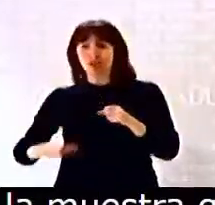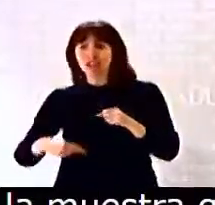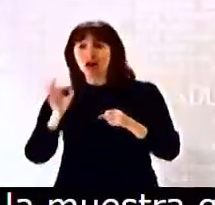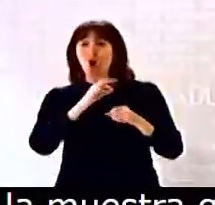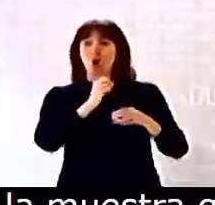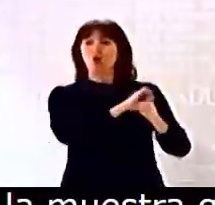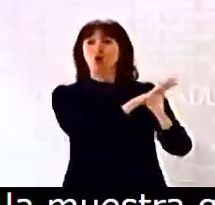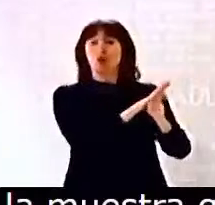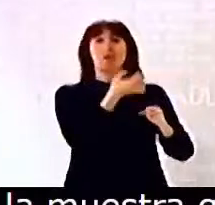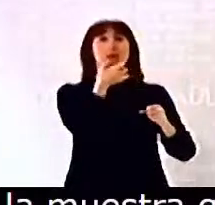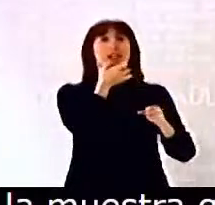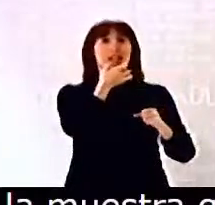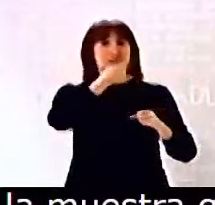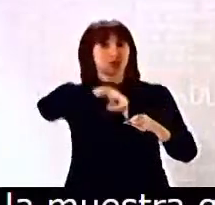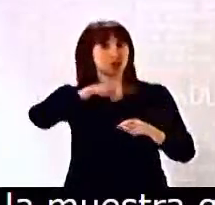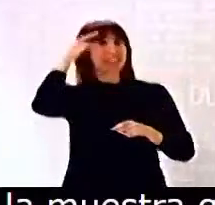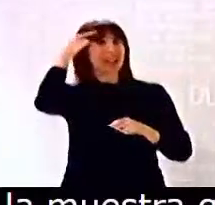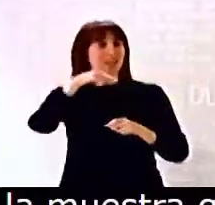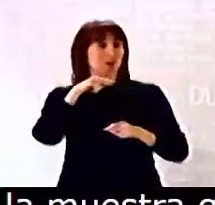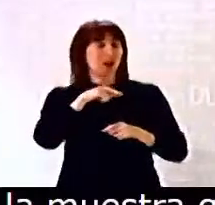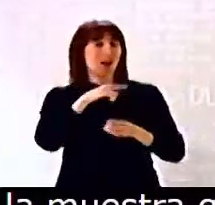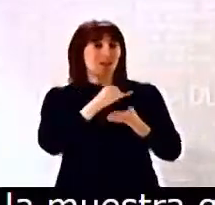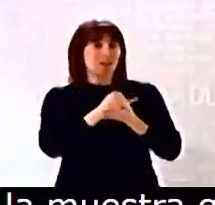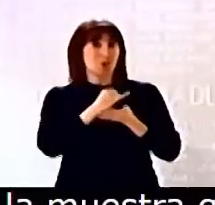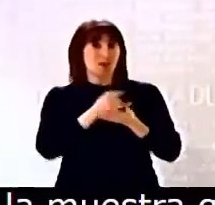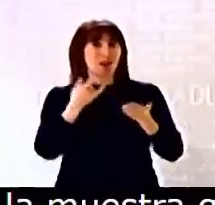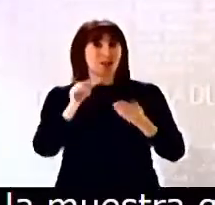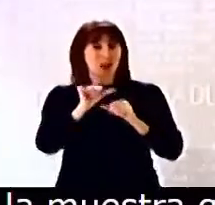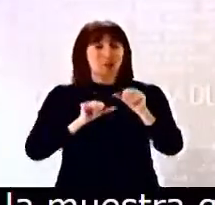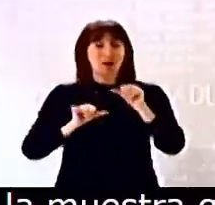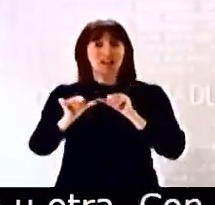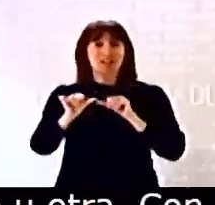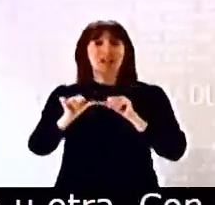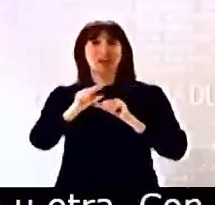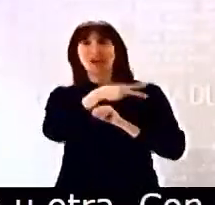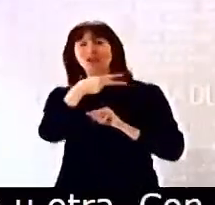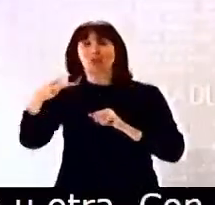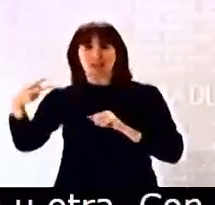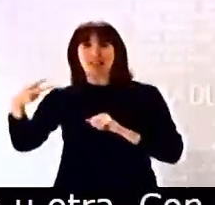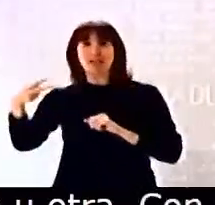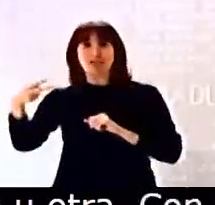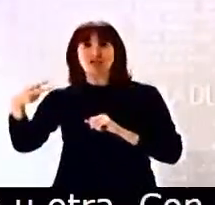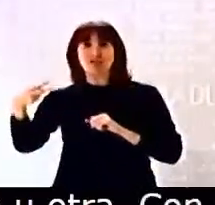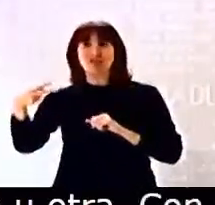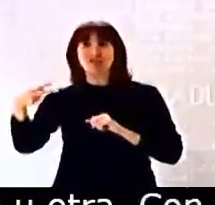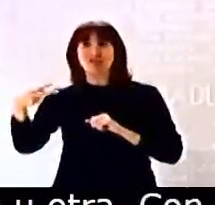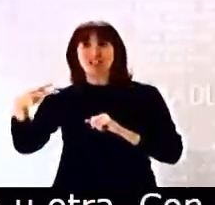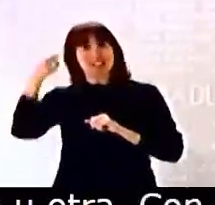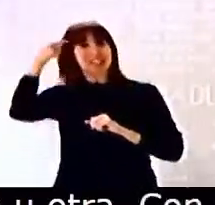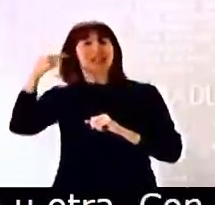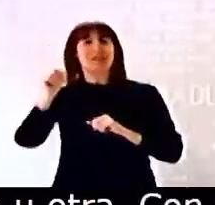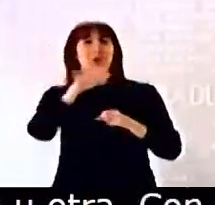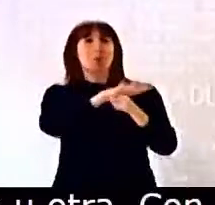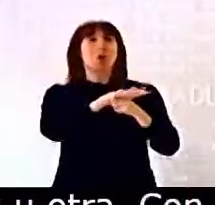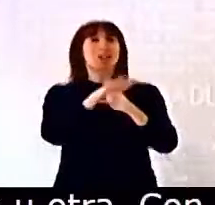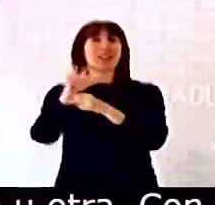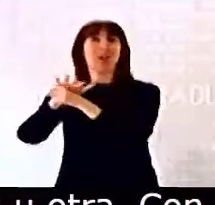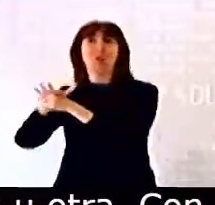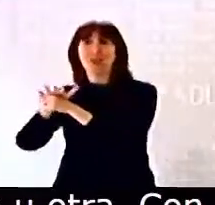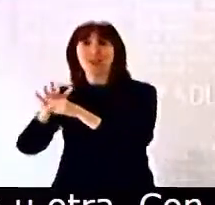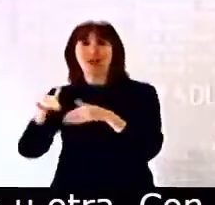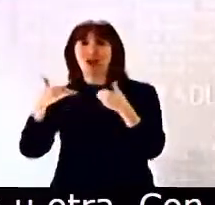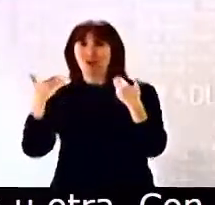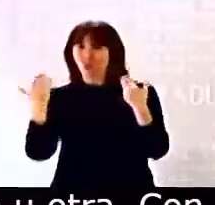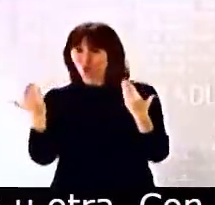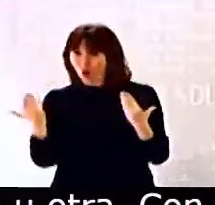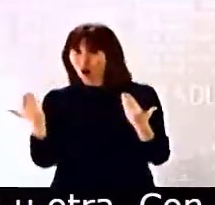otra variante. Y con eso podremos extrapolar los resultados a una provincia y a otra provincia. De momento